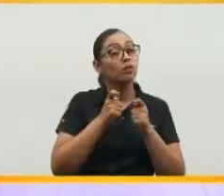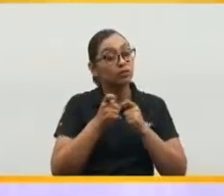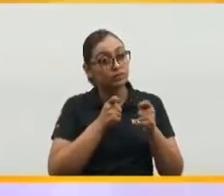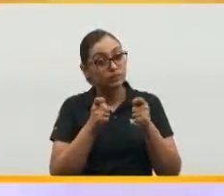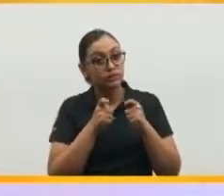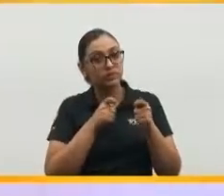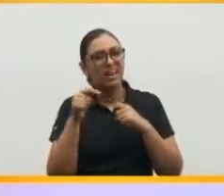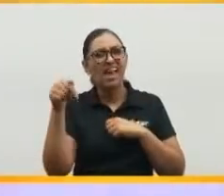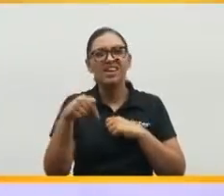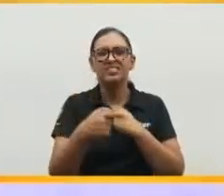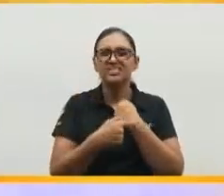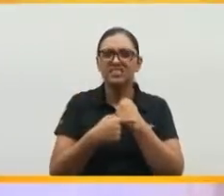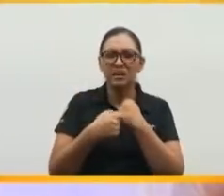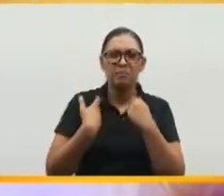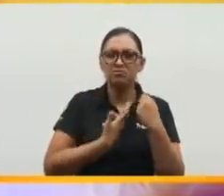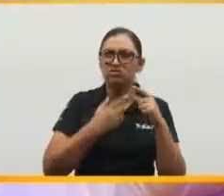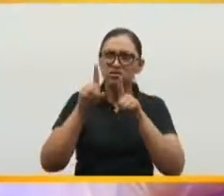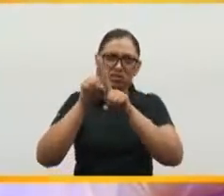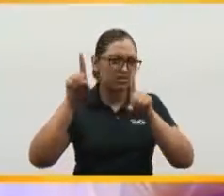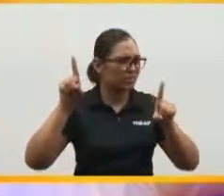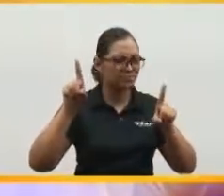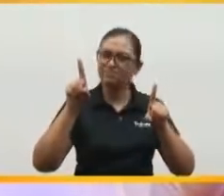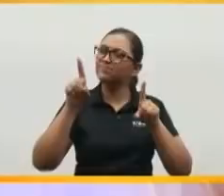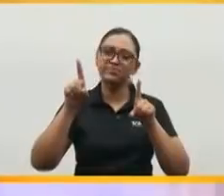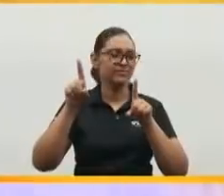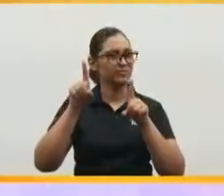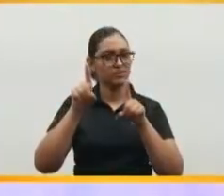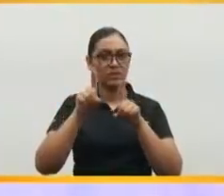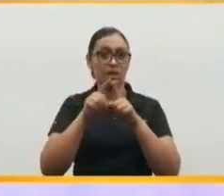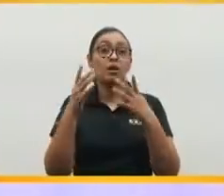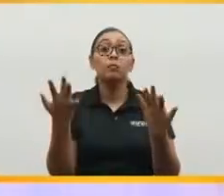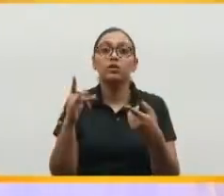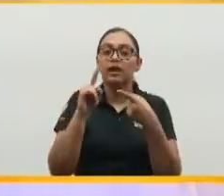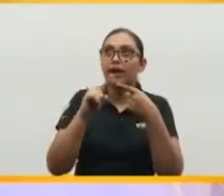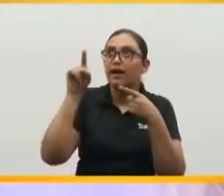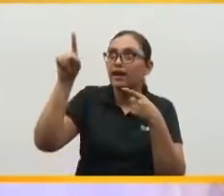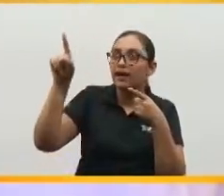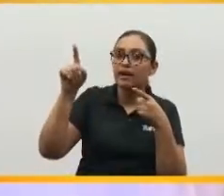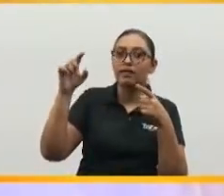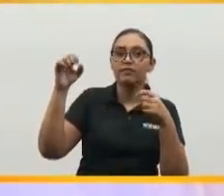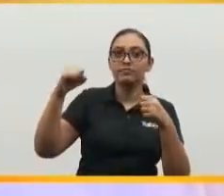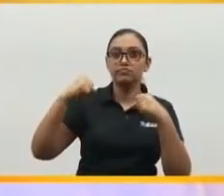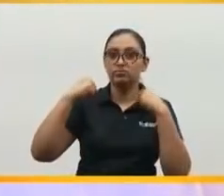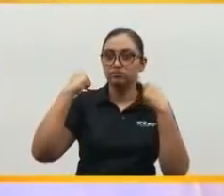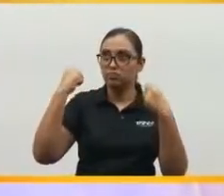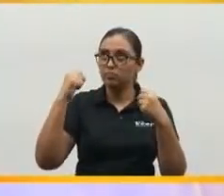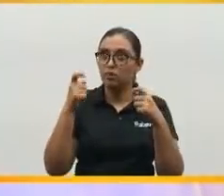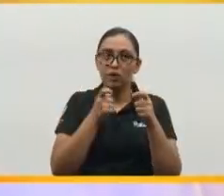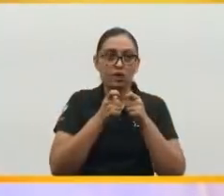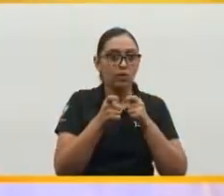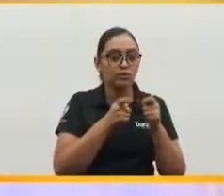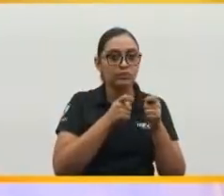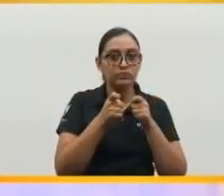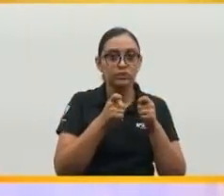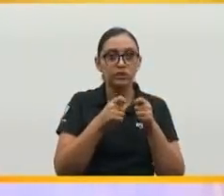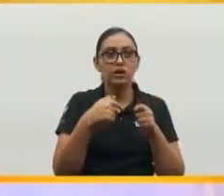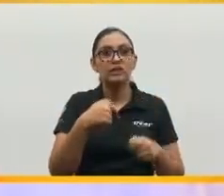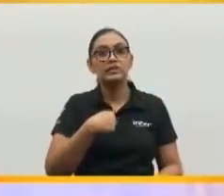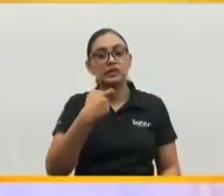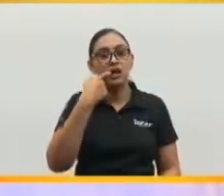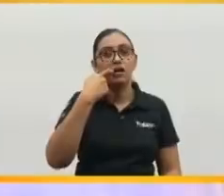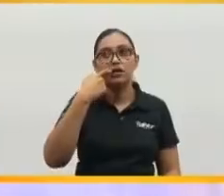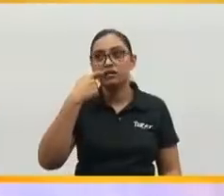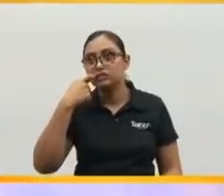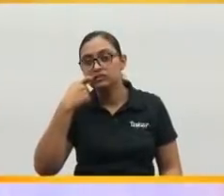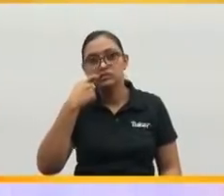es momento para alejarme de Dios, porque si Él tiene dominio sobre la naturaleza y me puede ayudar a calmar lo que yo siento, lo que yo deseo, los ojos